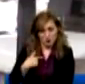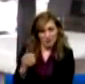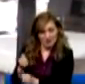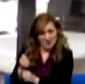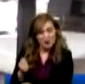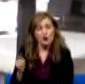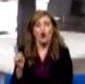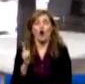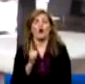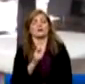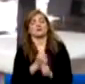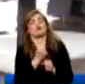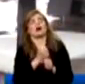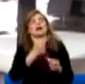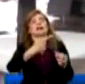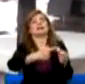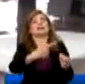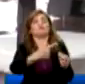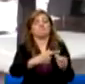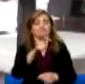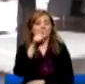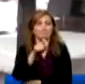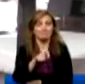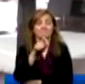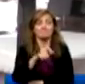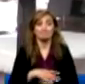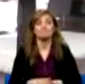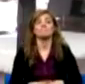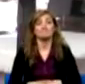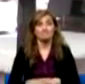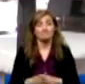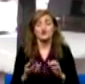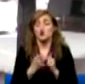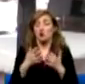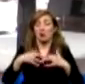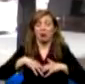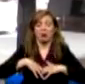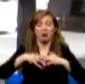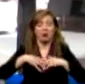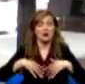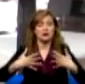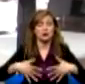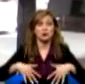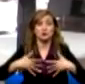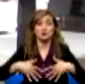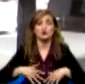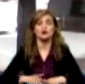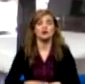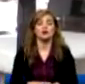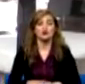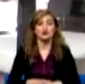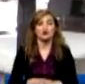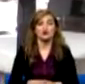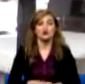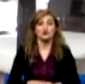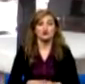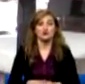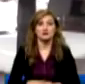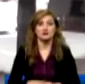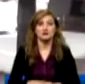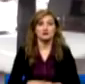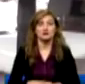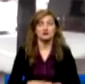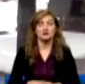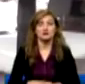trabajar por ciudad. Quito necesita eso, está en un momento de una crisis muy grande. Y me parece que hasta ahora lo que ha estado haciendo en